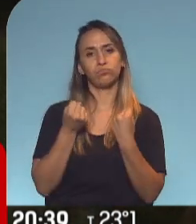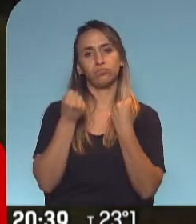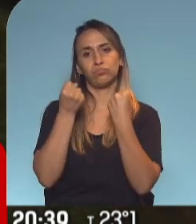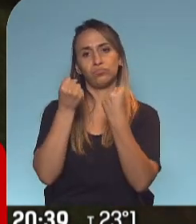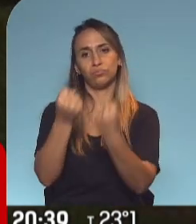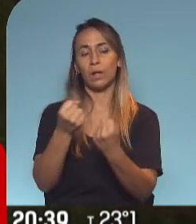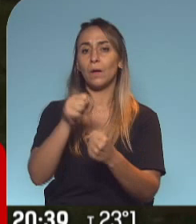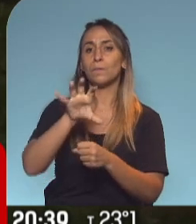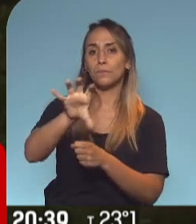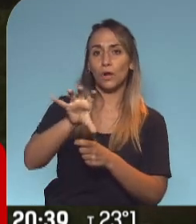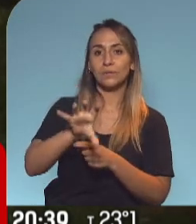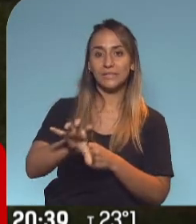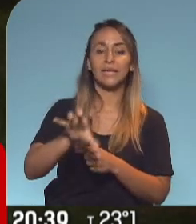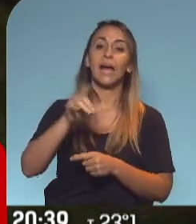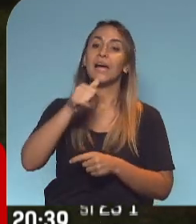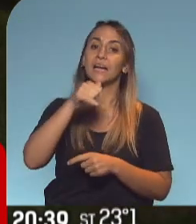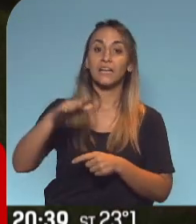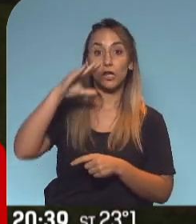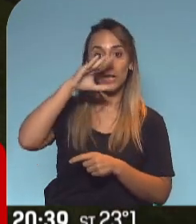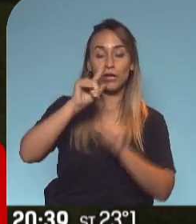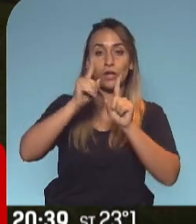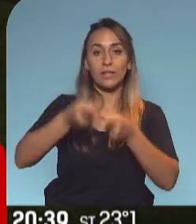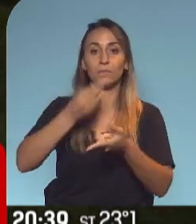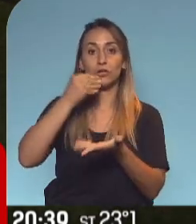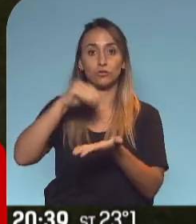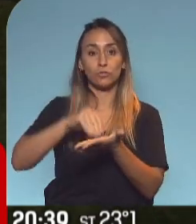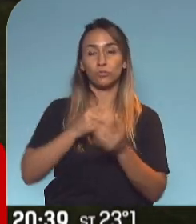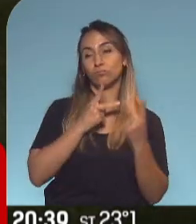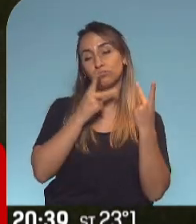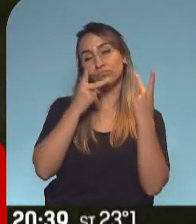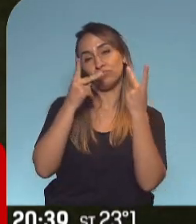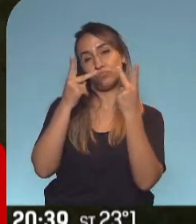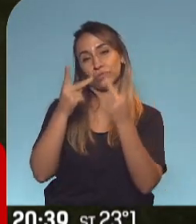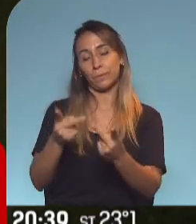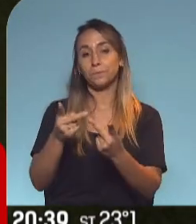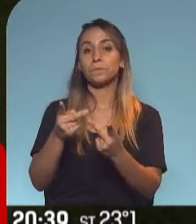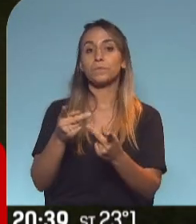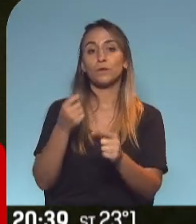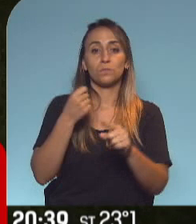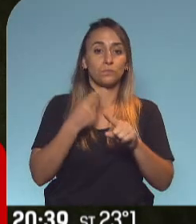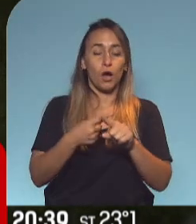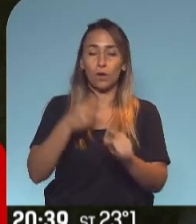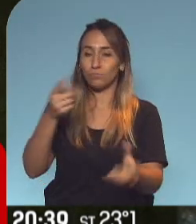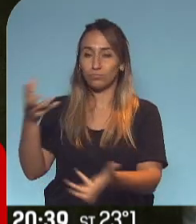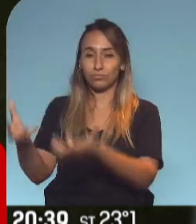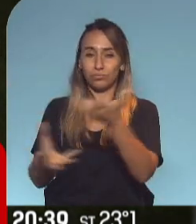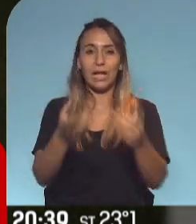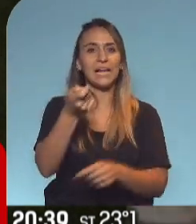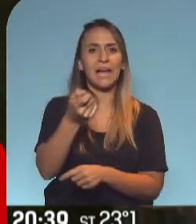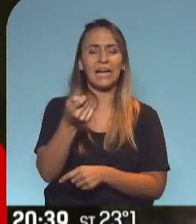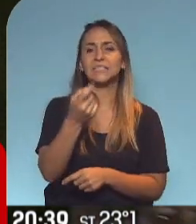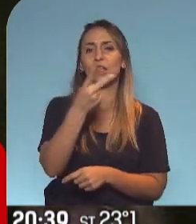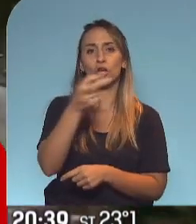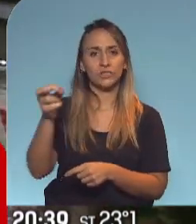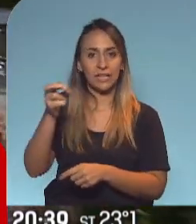río negro y de chubut por los incendios más de 200 familias están siendo